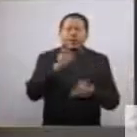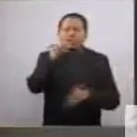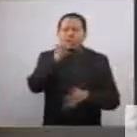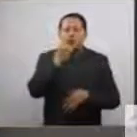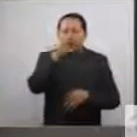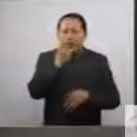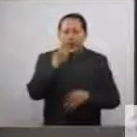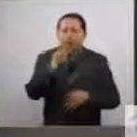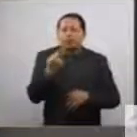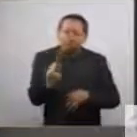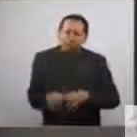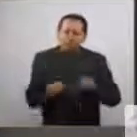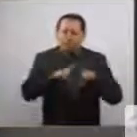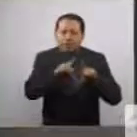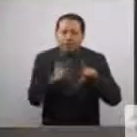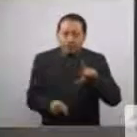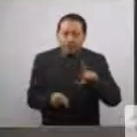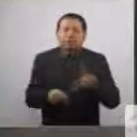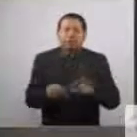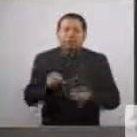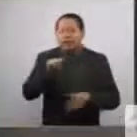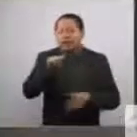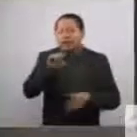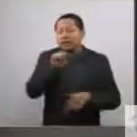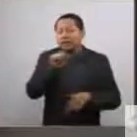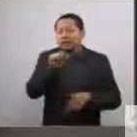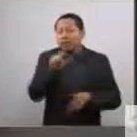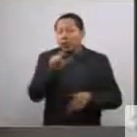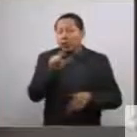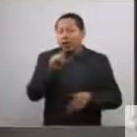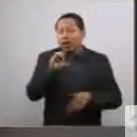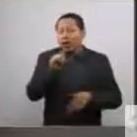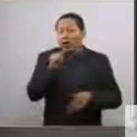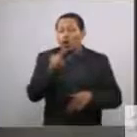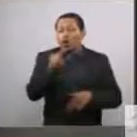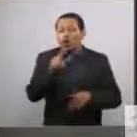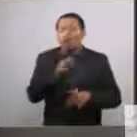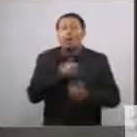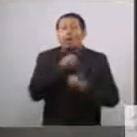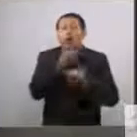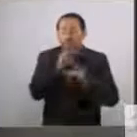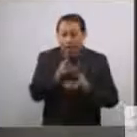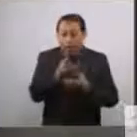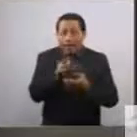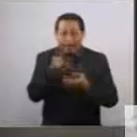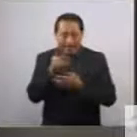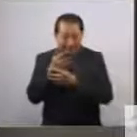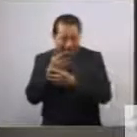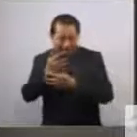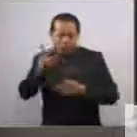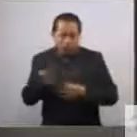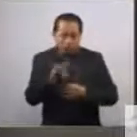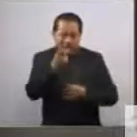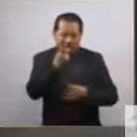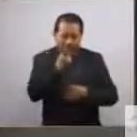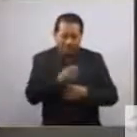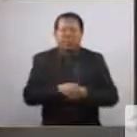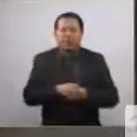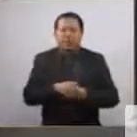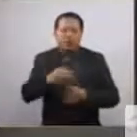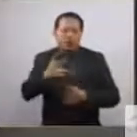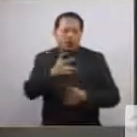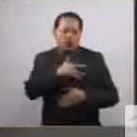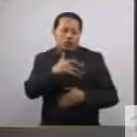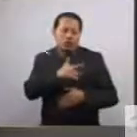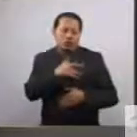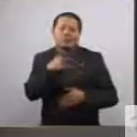nacionales. Nezahualcóyotl, en un poema, como preguntaba y decía, ¿cómo ha de actuar mi